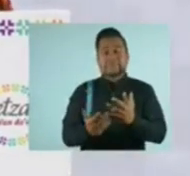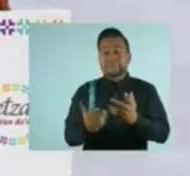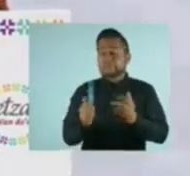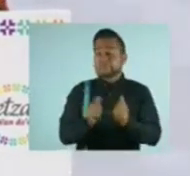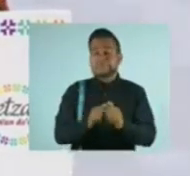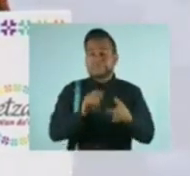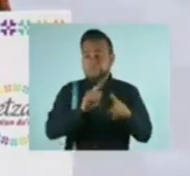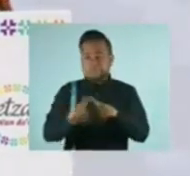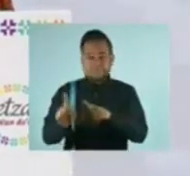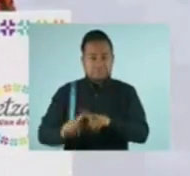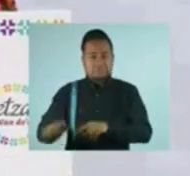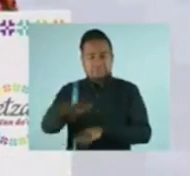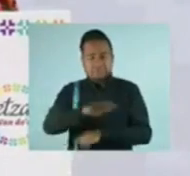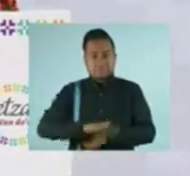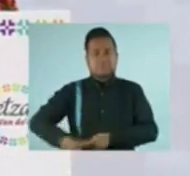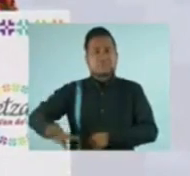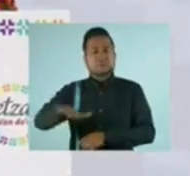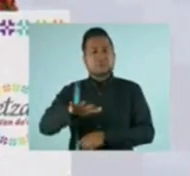especialidades, lo que es